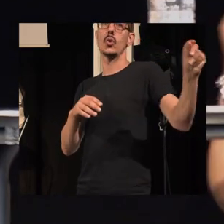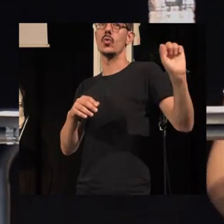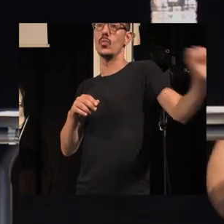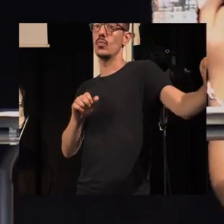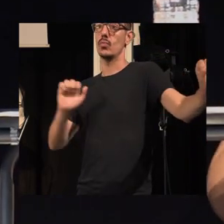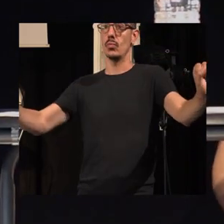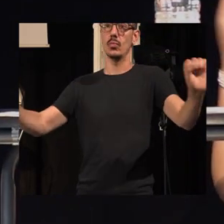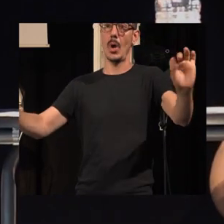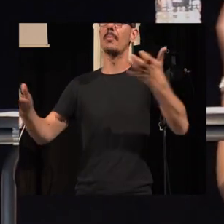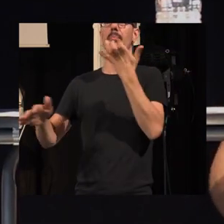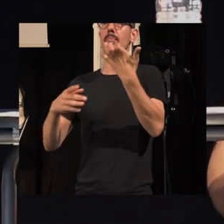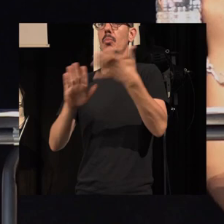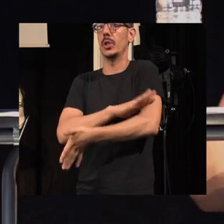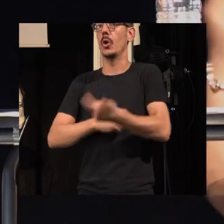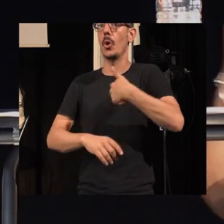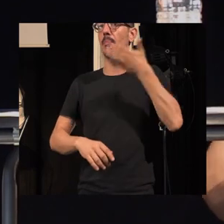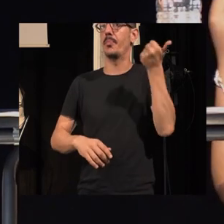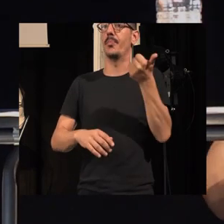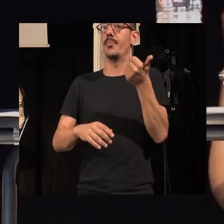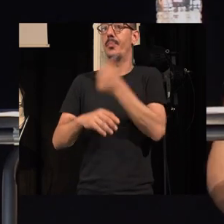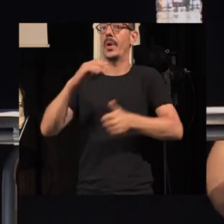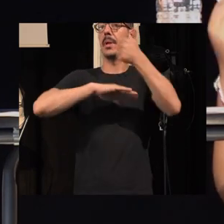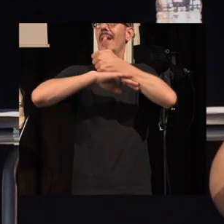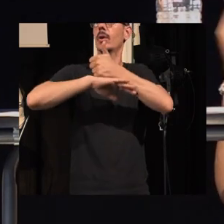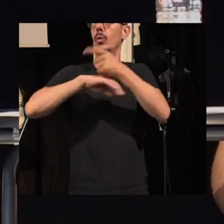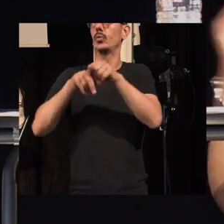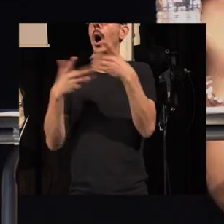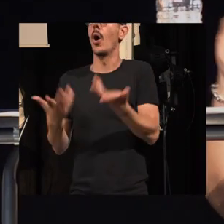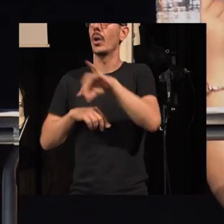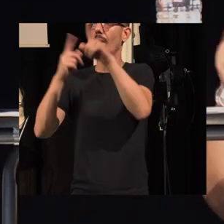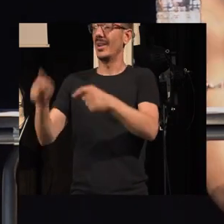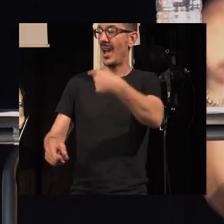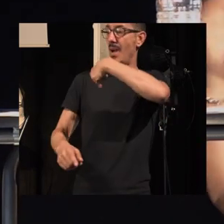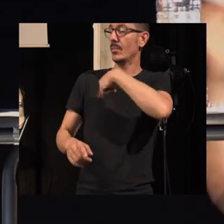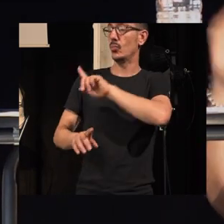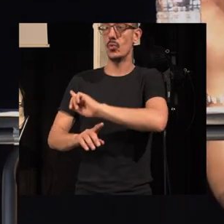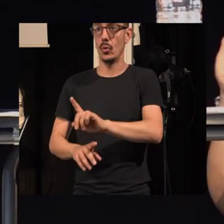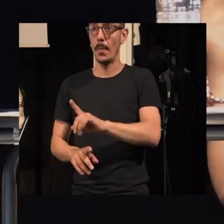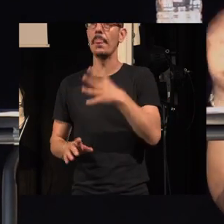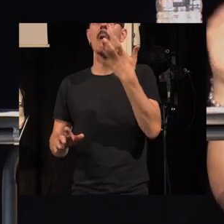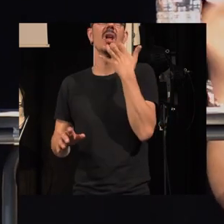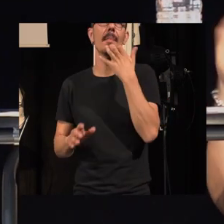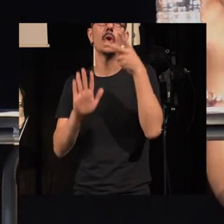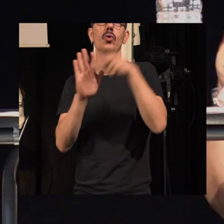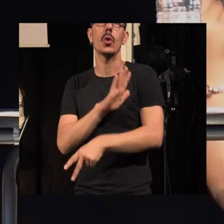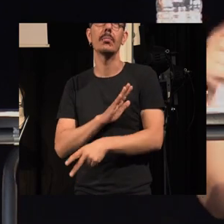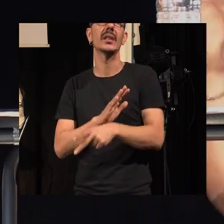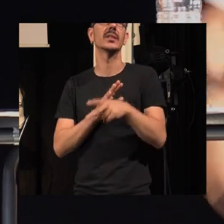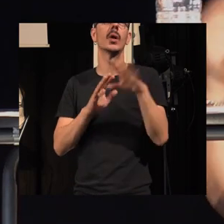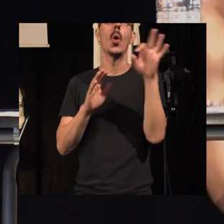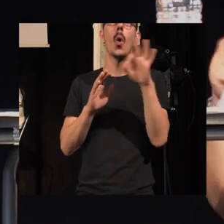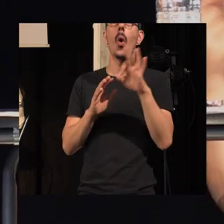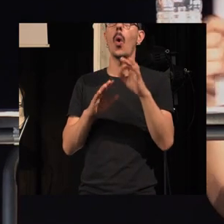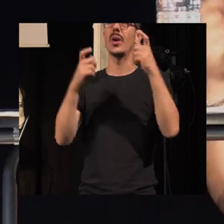privilegios integrándose en una norma y en la circulación de una serie